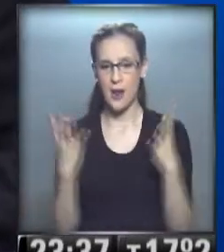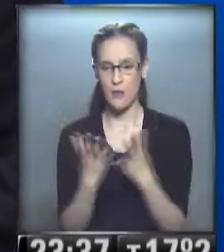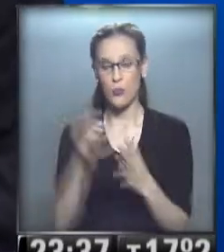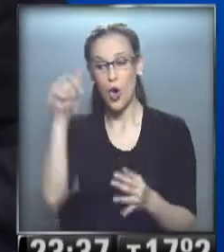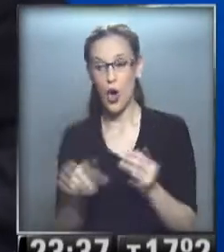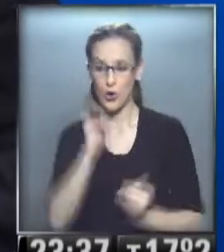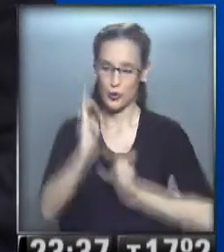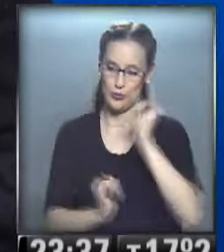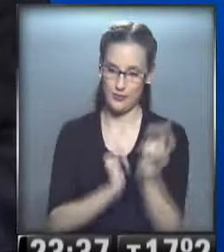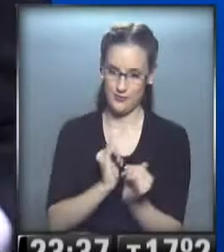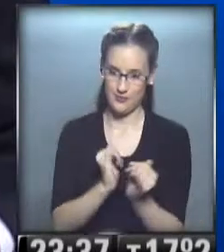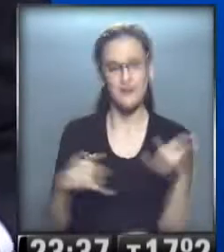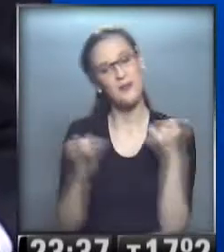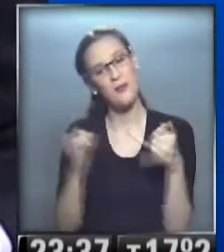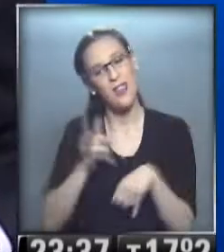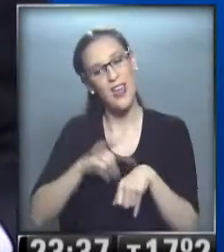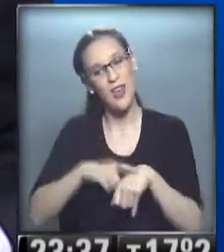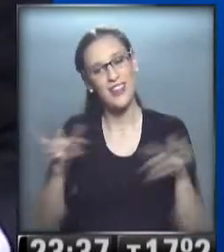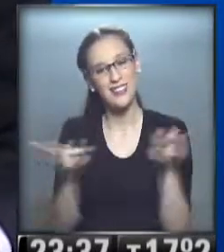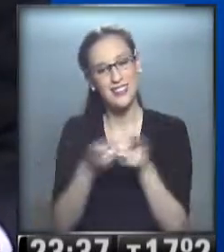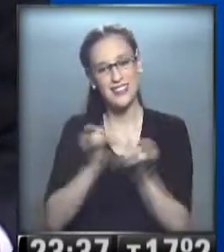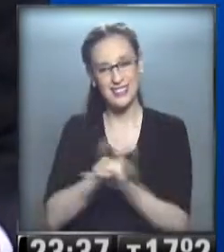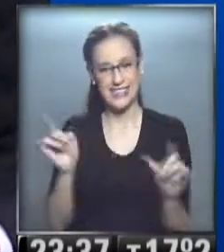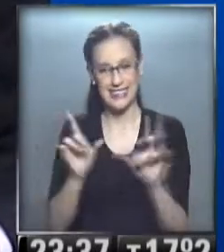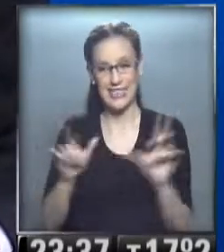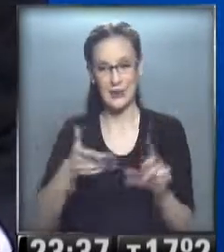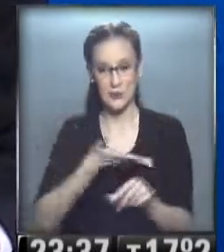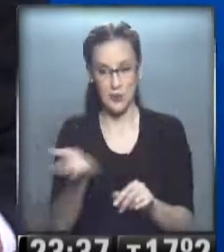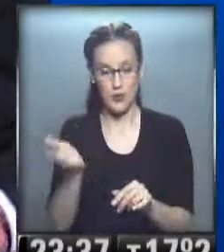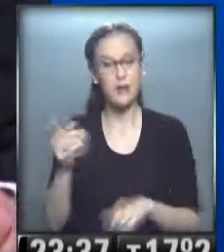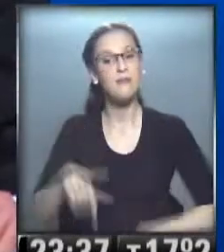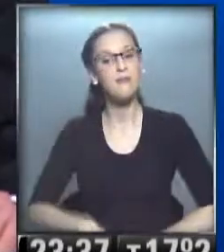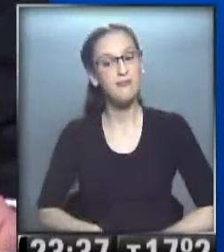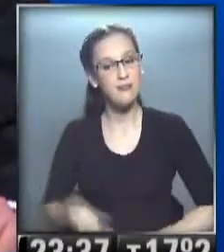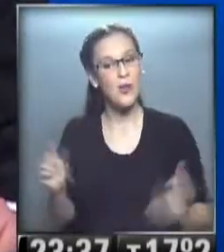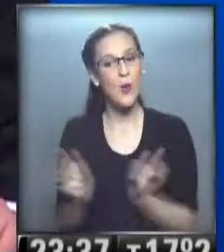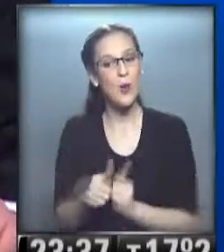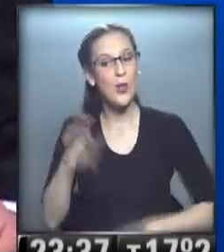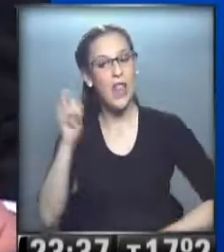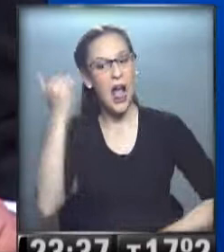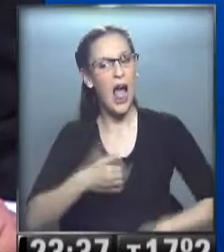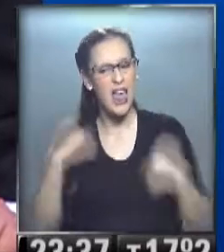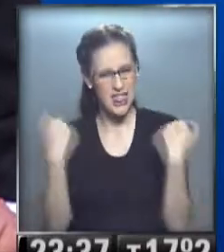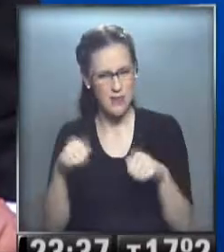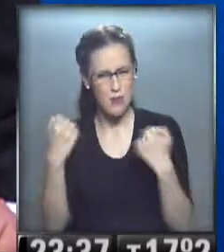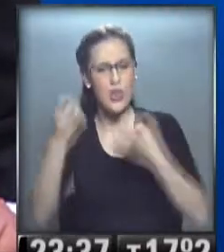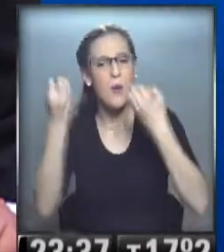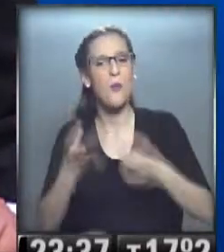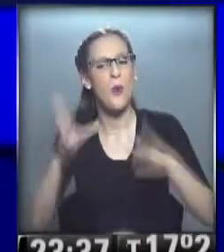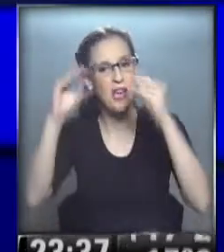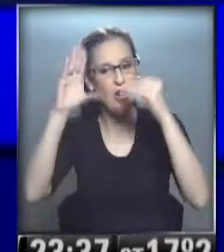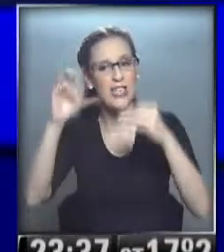pasar aquí, en esta media hora, el resumen de noticias de la televisión pública. Por supuesto, hay deportes. Muy buenas noches, Gaby